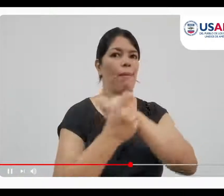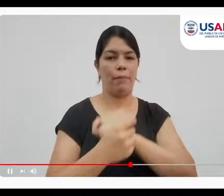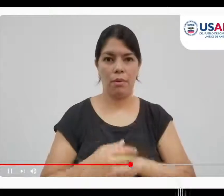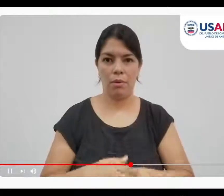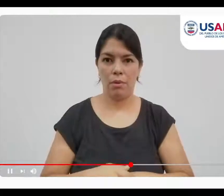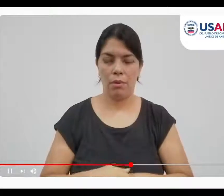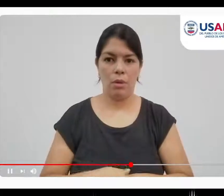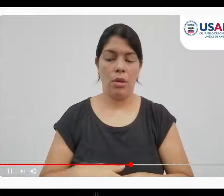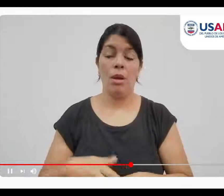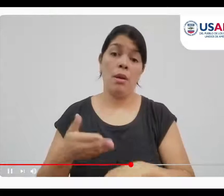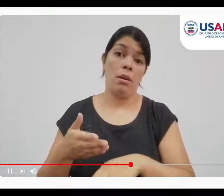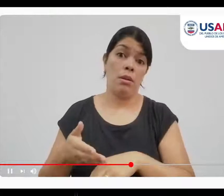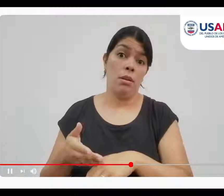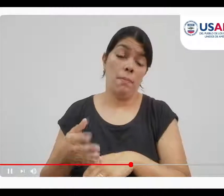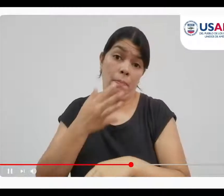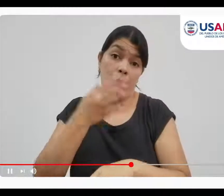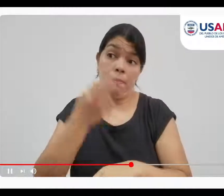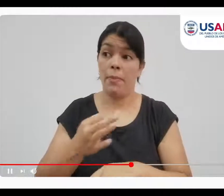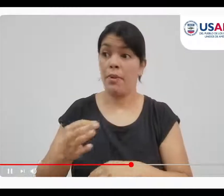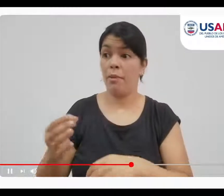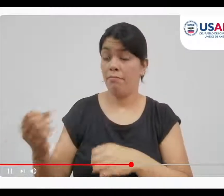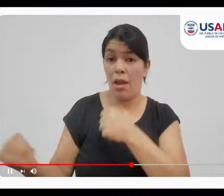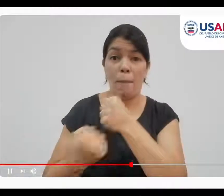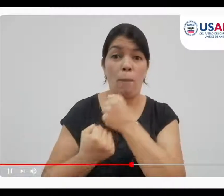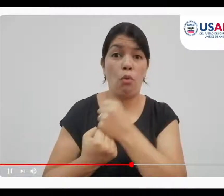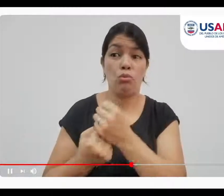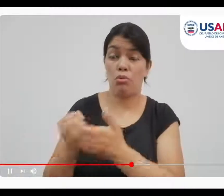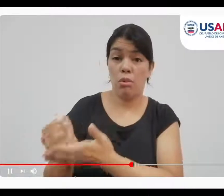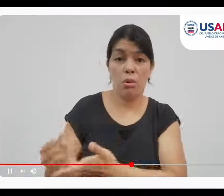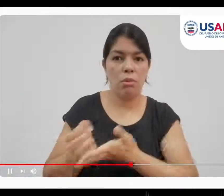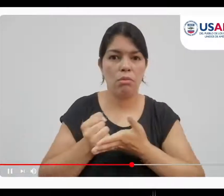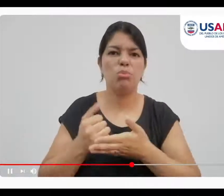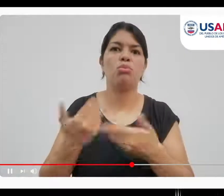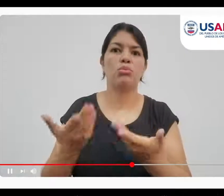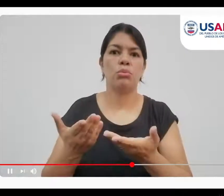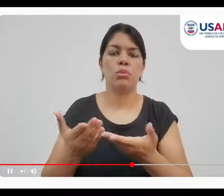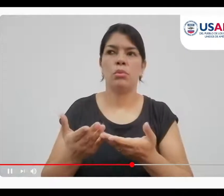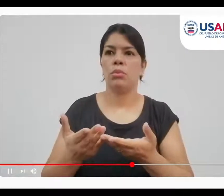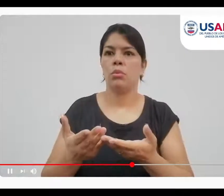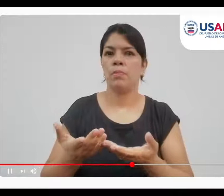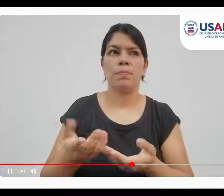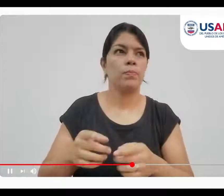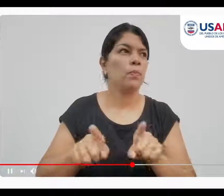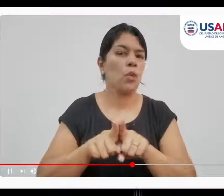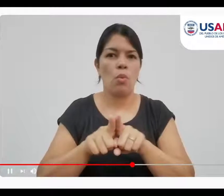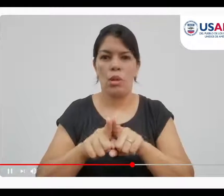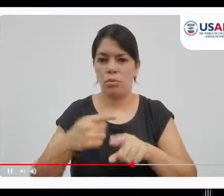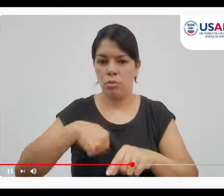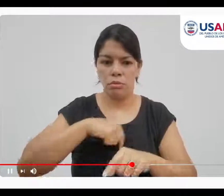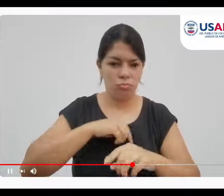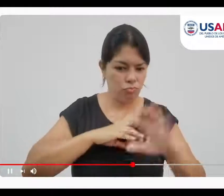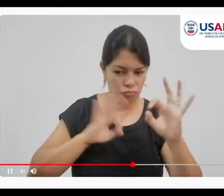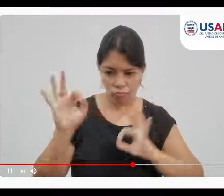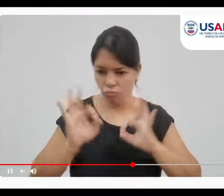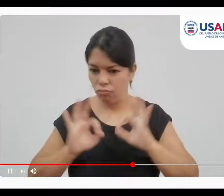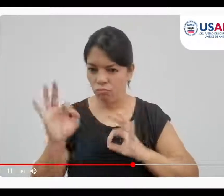nos han ayudado muchísimo en la preparación de mesas de trabajo. Primero que todo